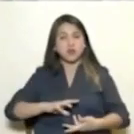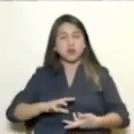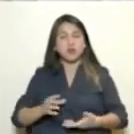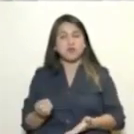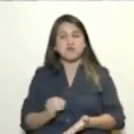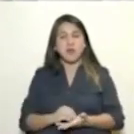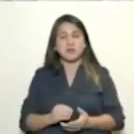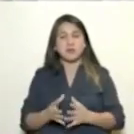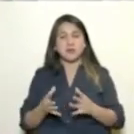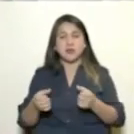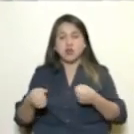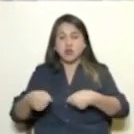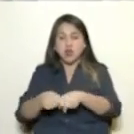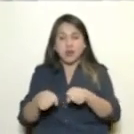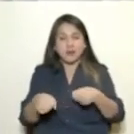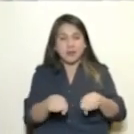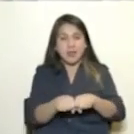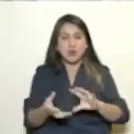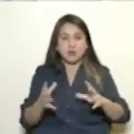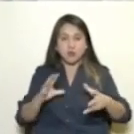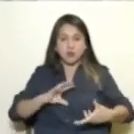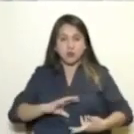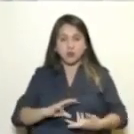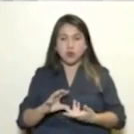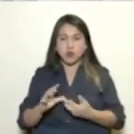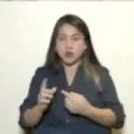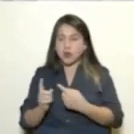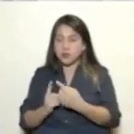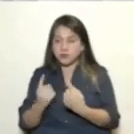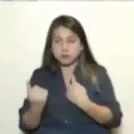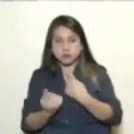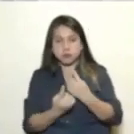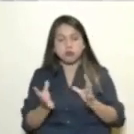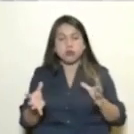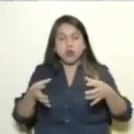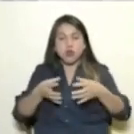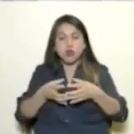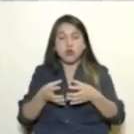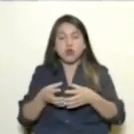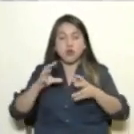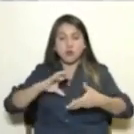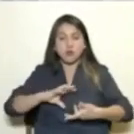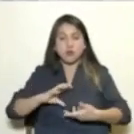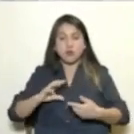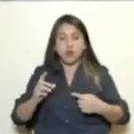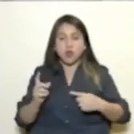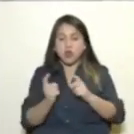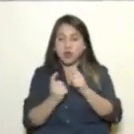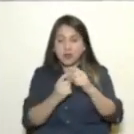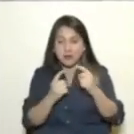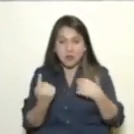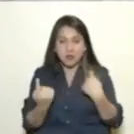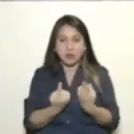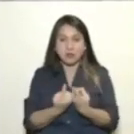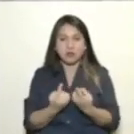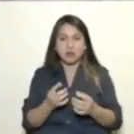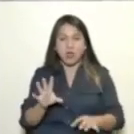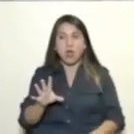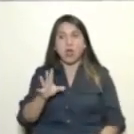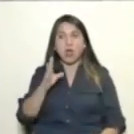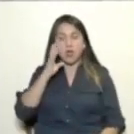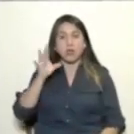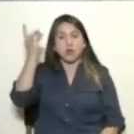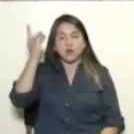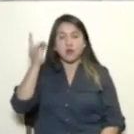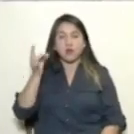más globalizado. Y en este mundo globalizado descubrimos, por ejemplo, que tenemos un problema con la capa de ozono.